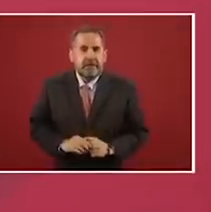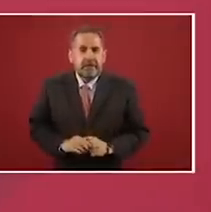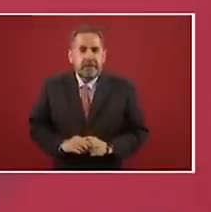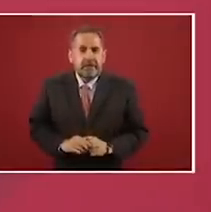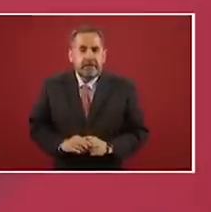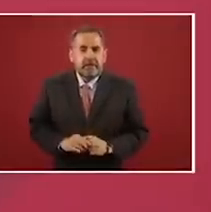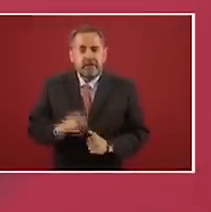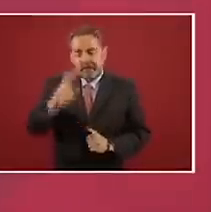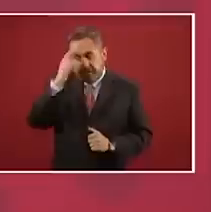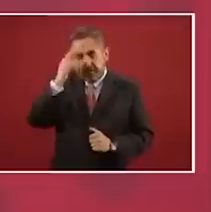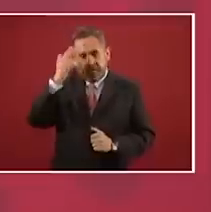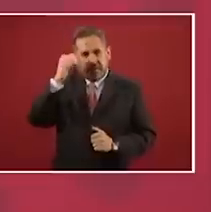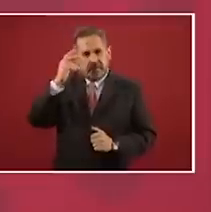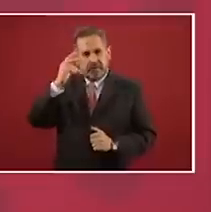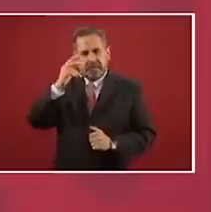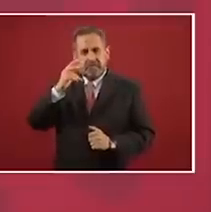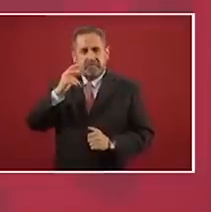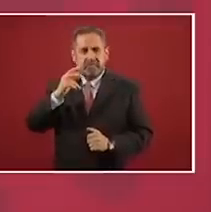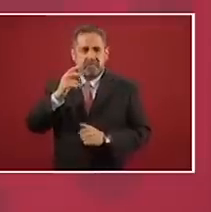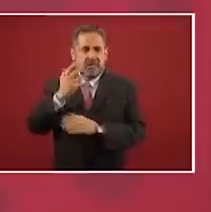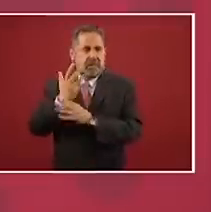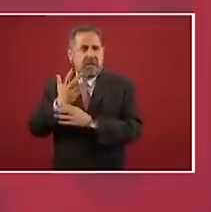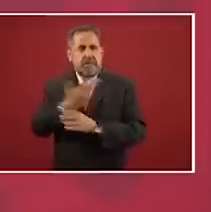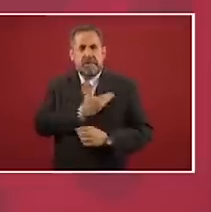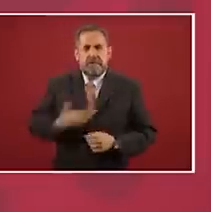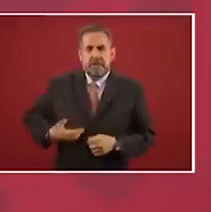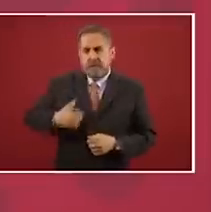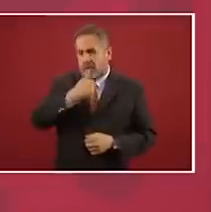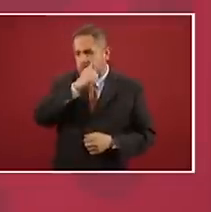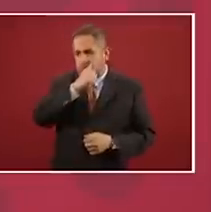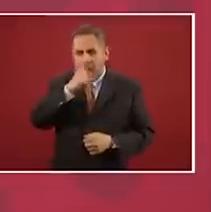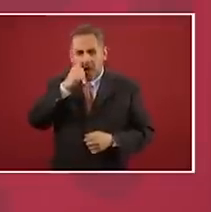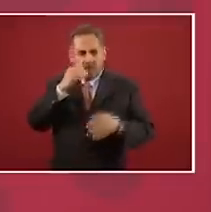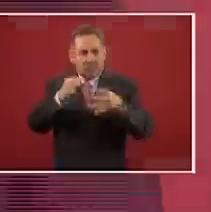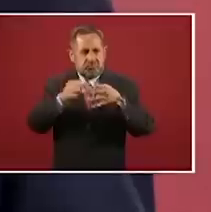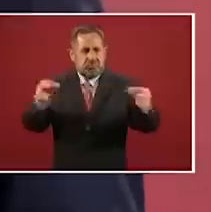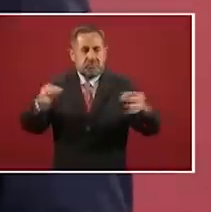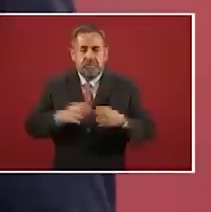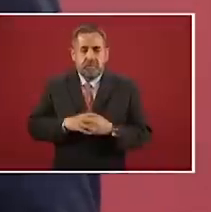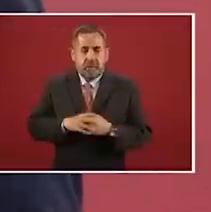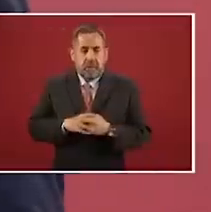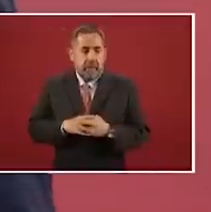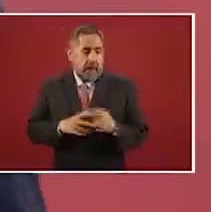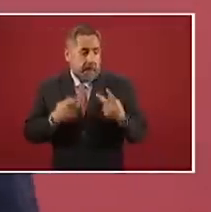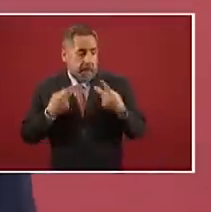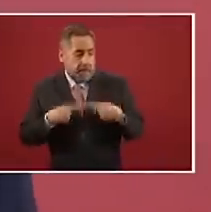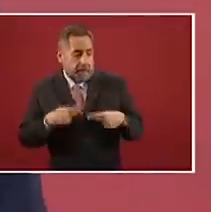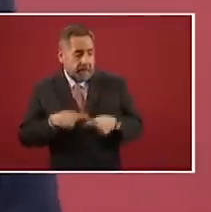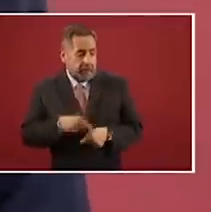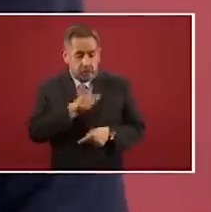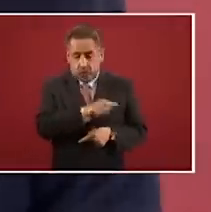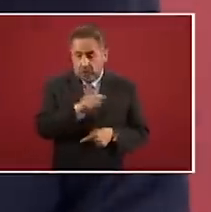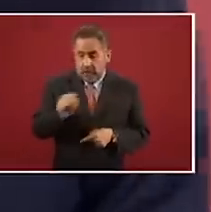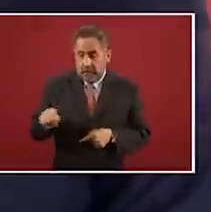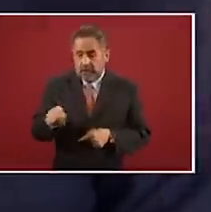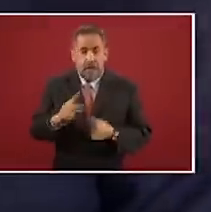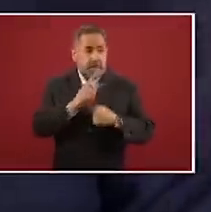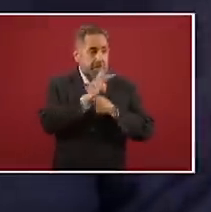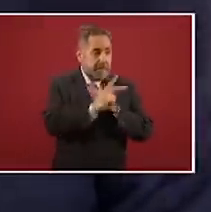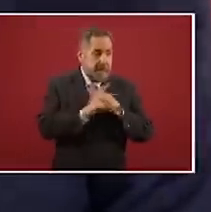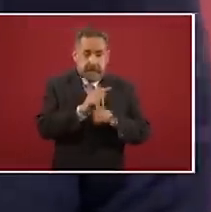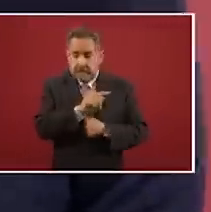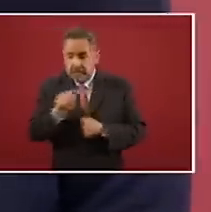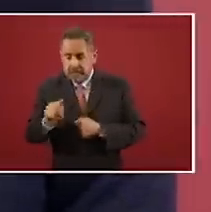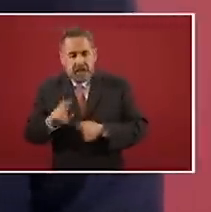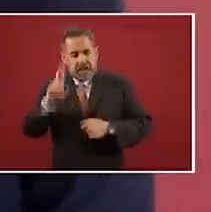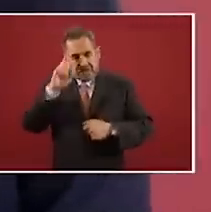la frase memorable del presidente Juárez: entre las naciones como entre los individuos, el respeto al